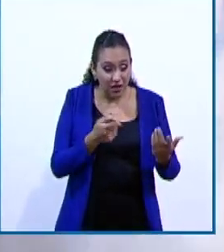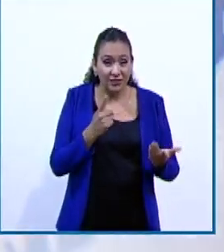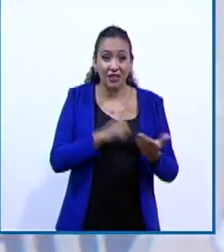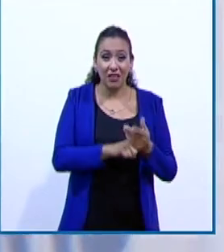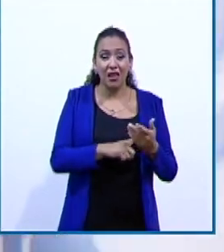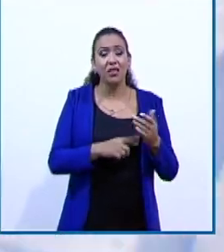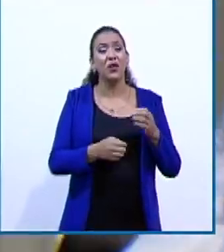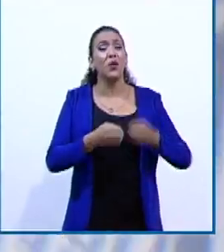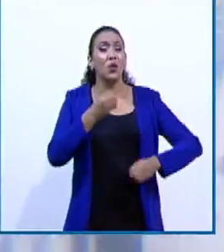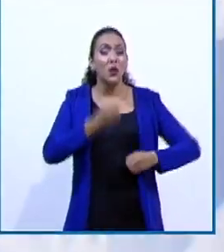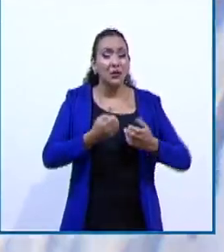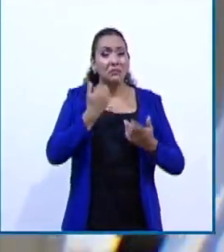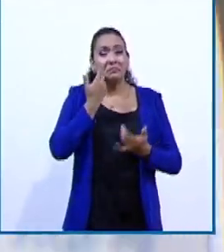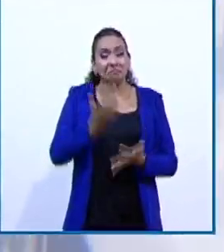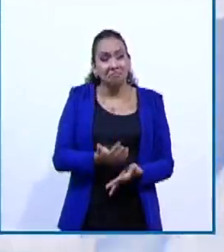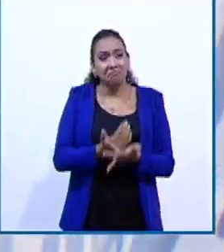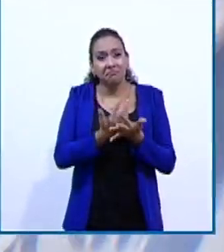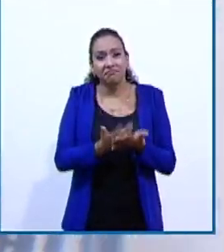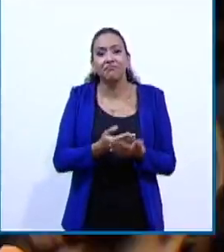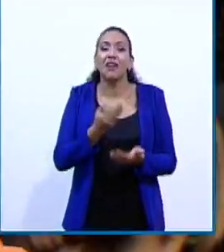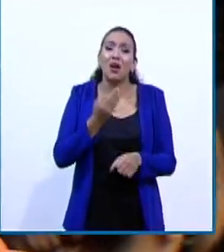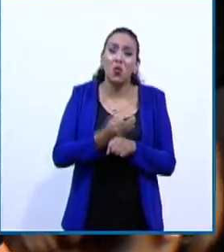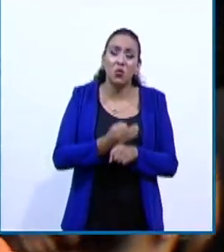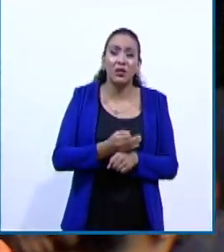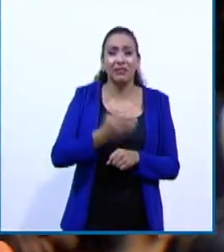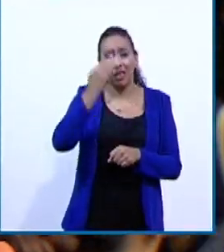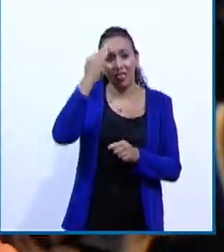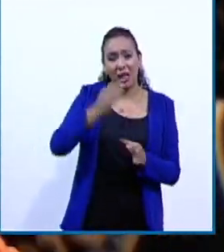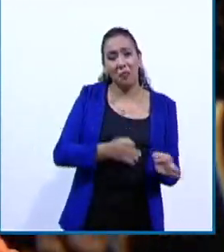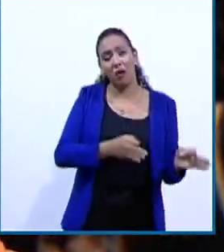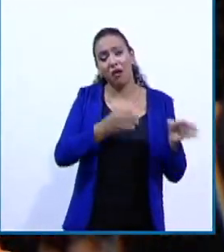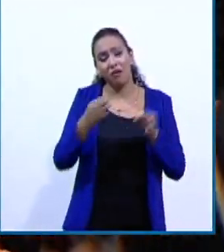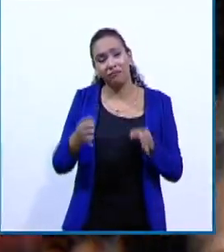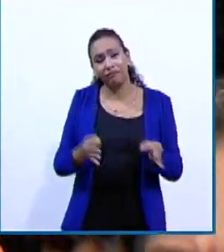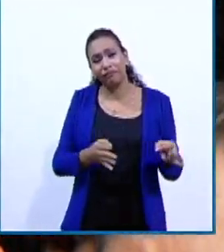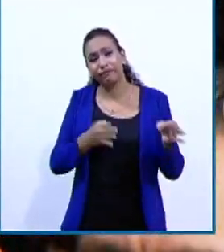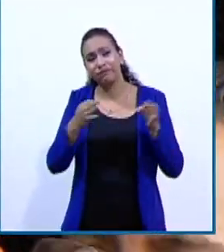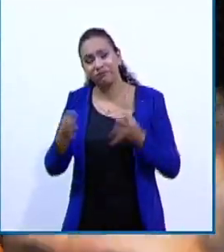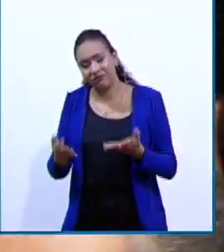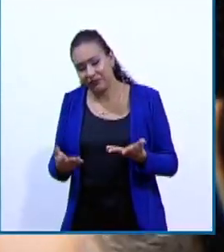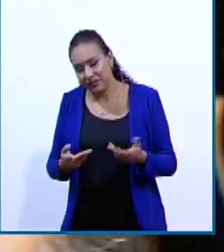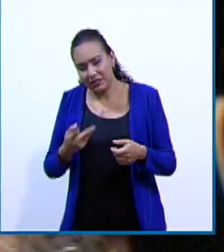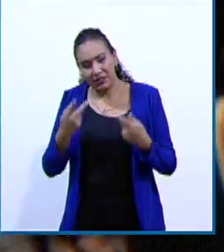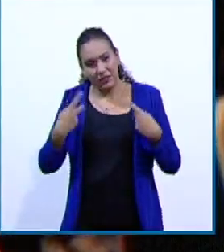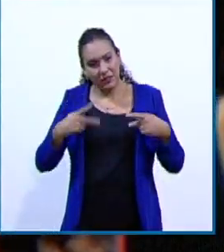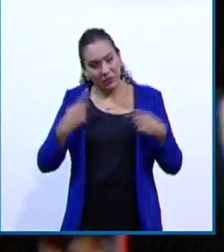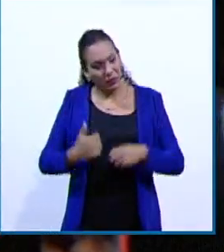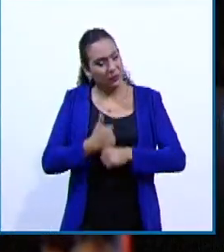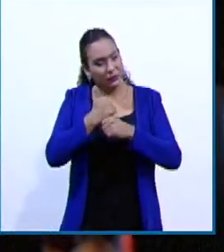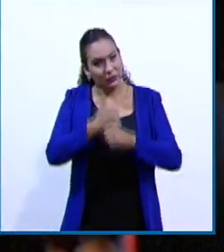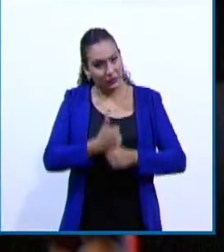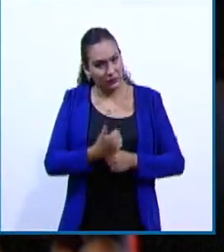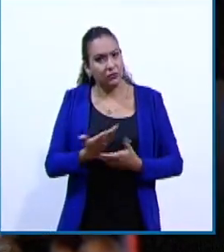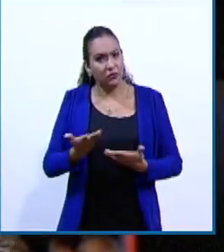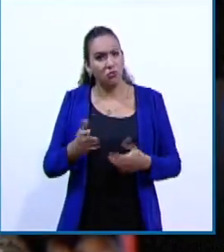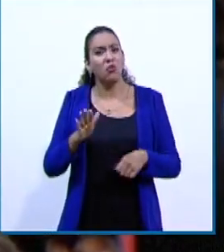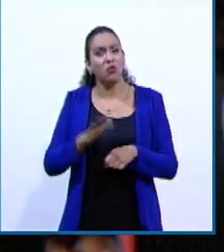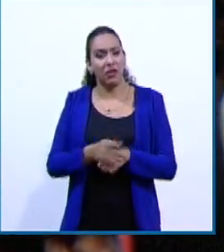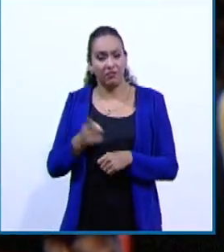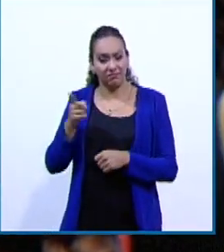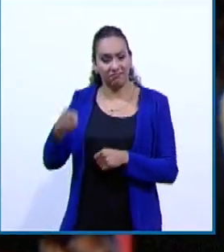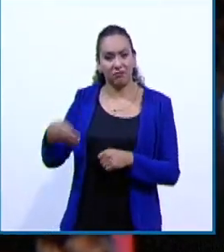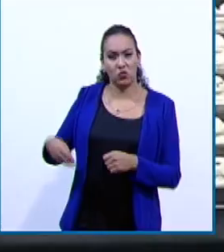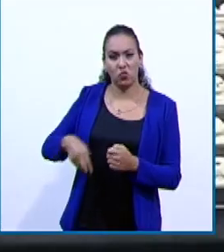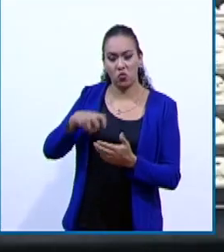la percepción sobre la situación del Estado de Derecho y la certidumbre jurídica en el país sigue mermando por efecto de